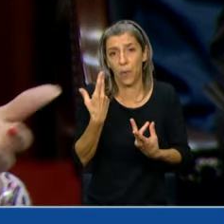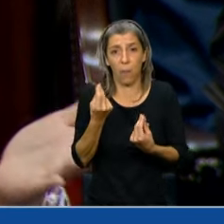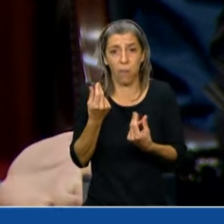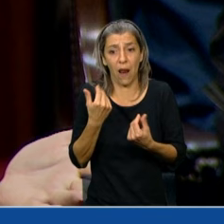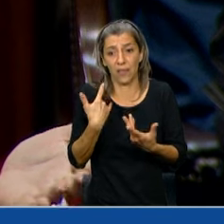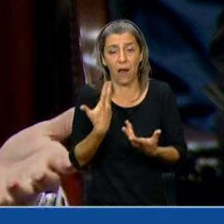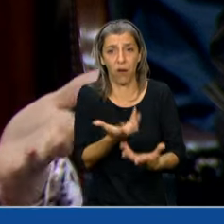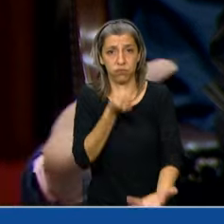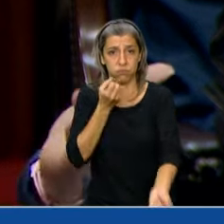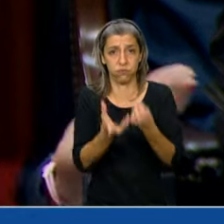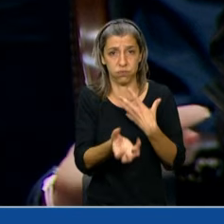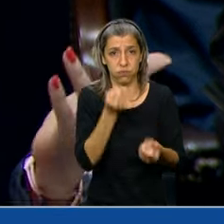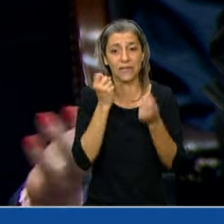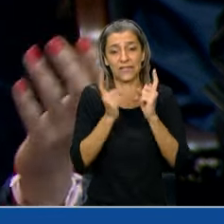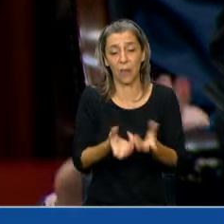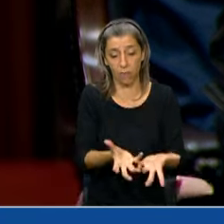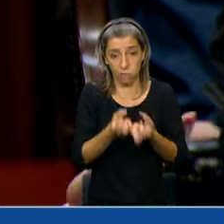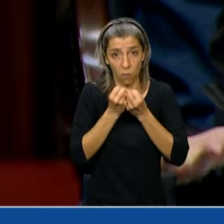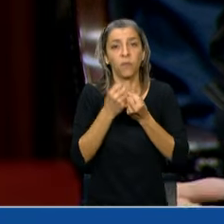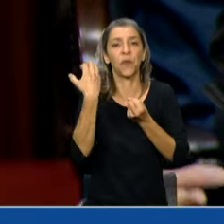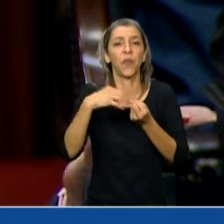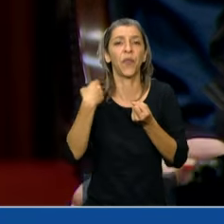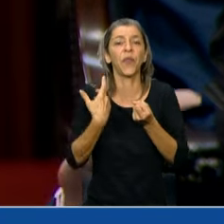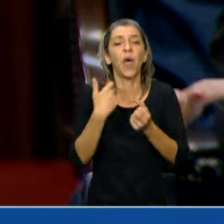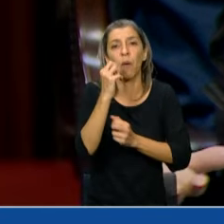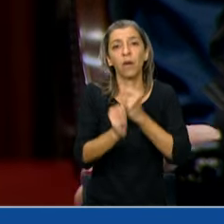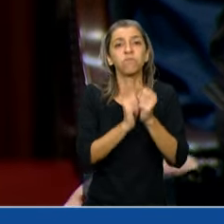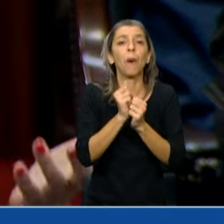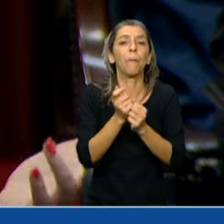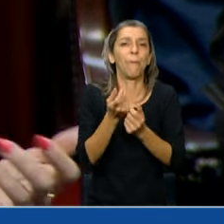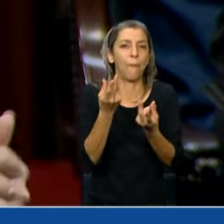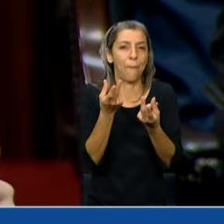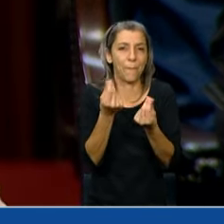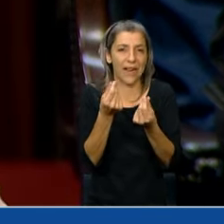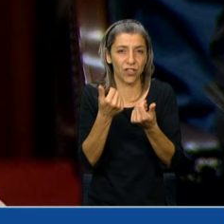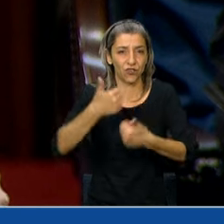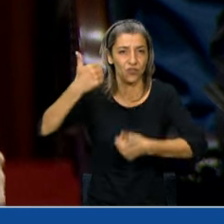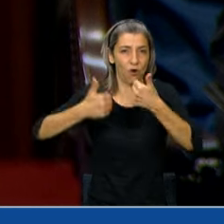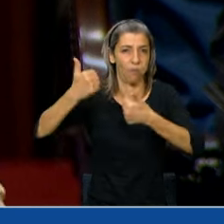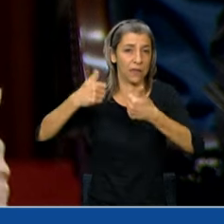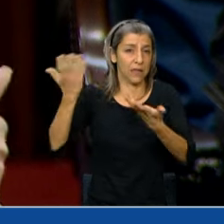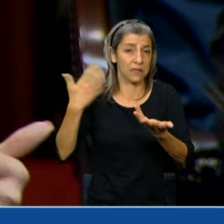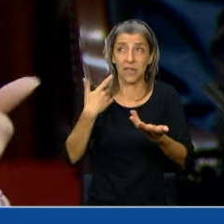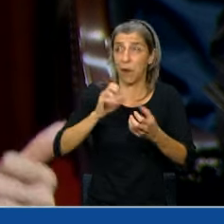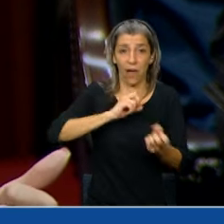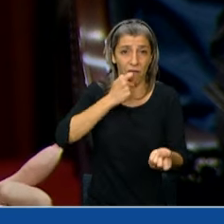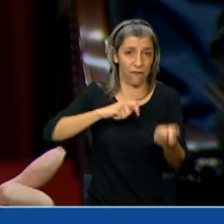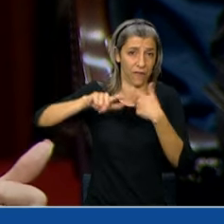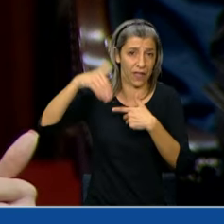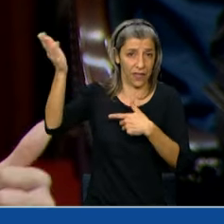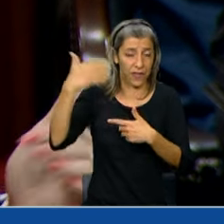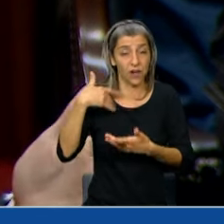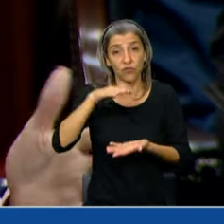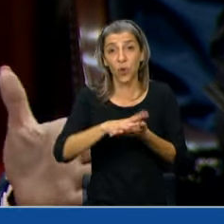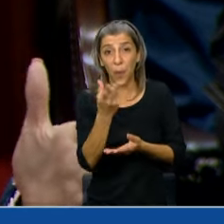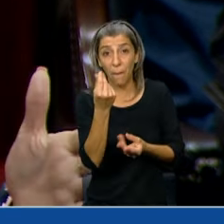precios competitivos porque si no no podemos entrar en esos mercados en los que queremos vender a los que les queremos exportar bueno respecto al